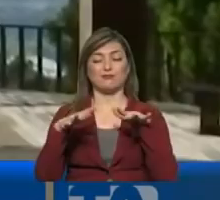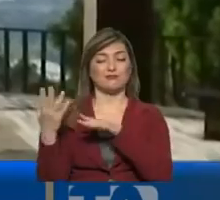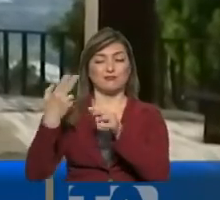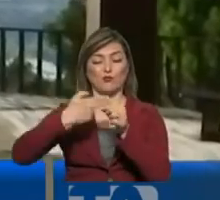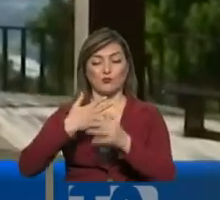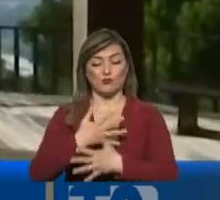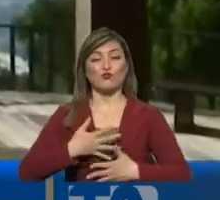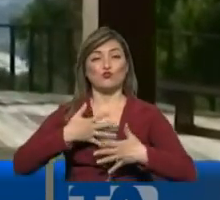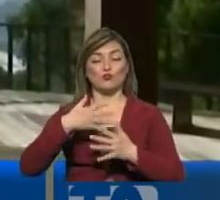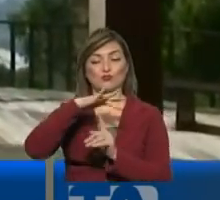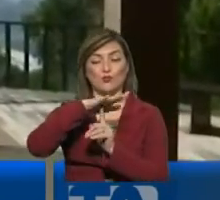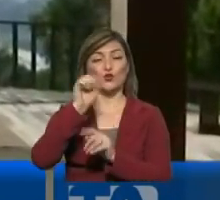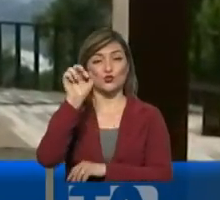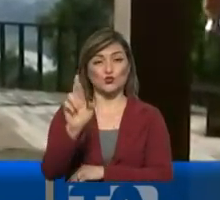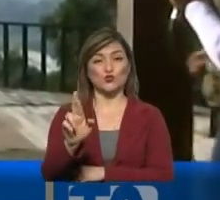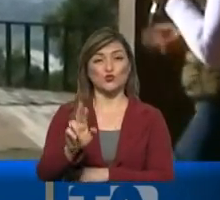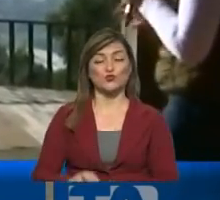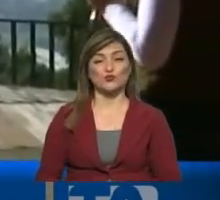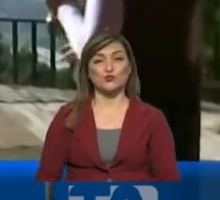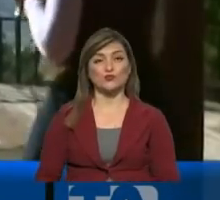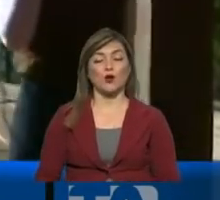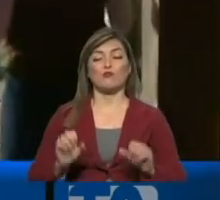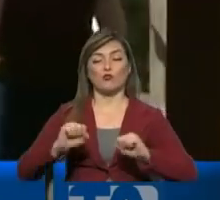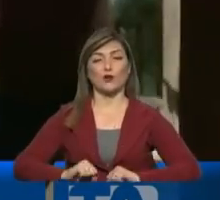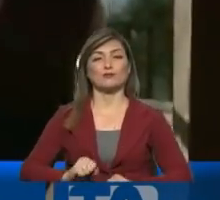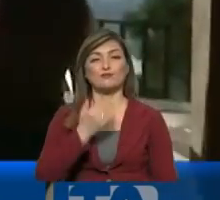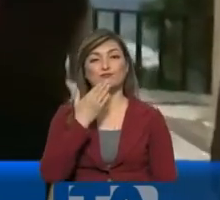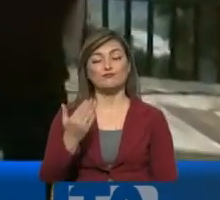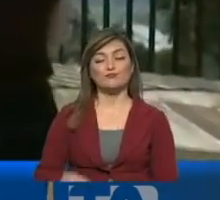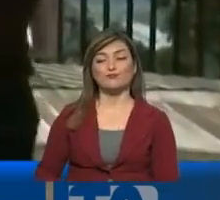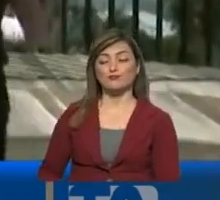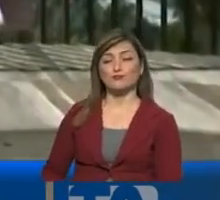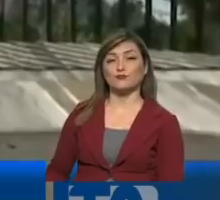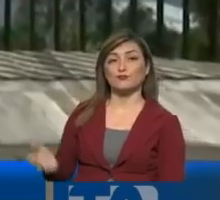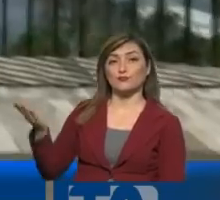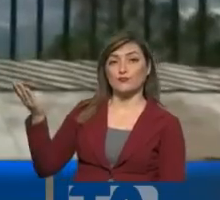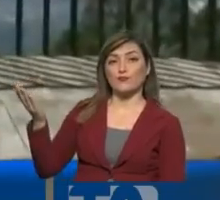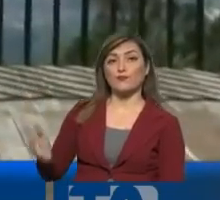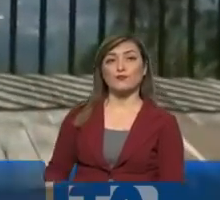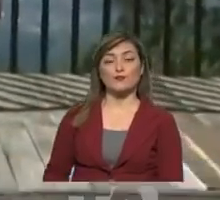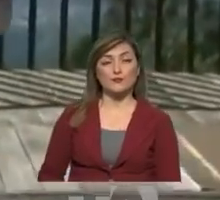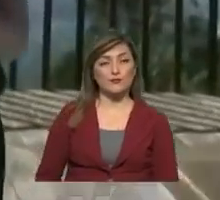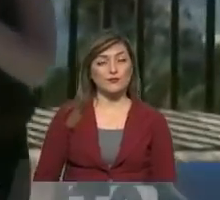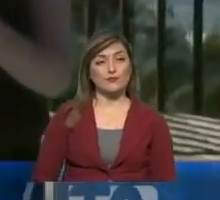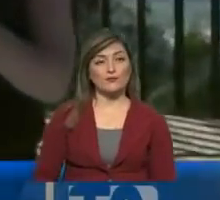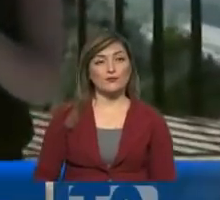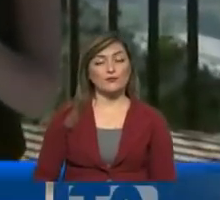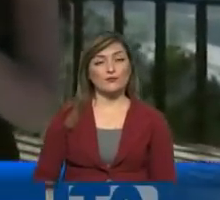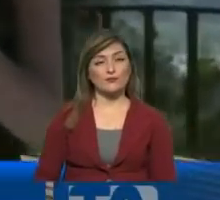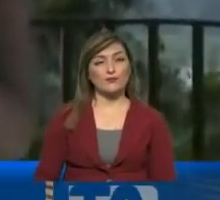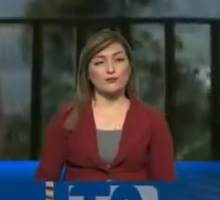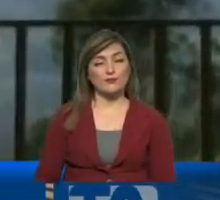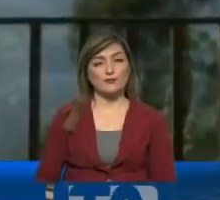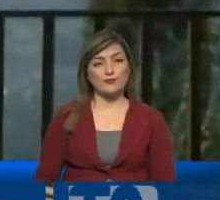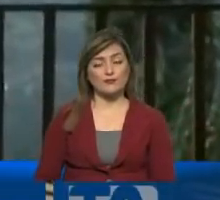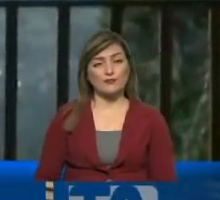en el Parque Metropolitano del Sur lo puede hacer. Pues desde este mirador ubicado en la parte oriental podrá ver la mayoría de